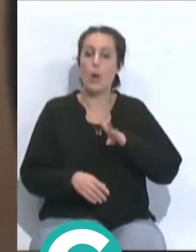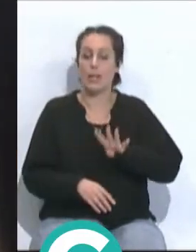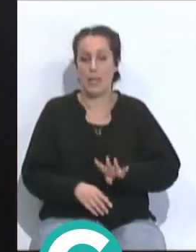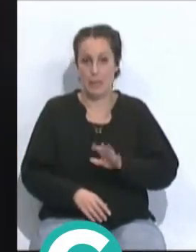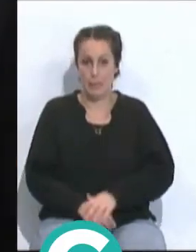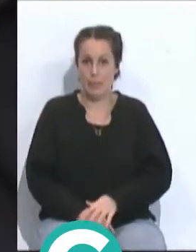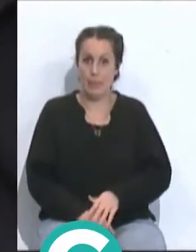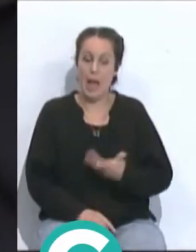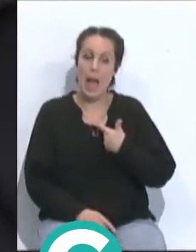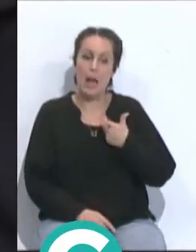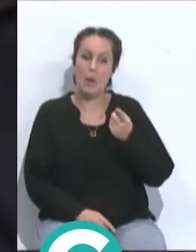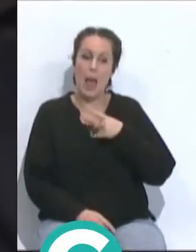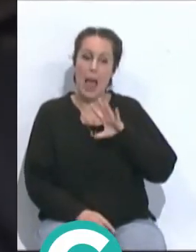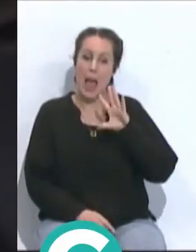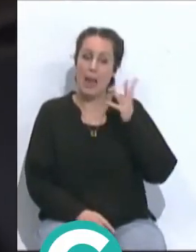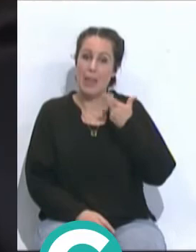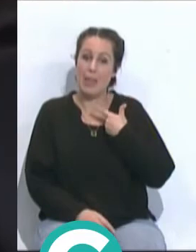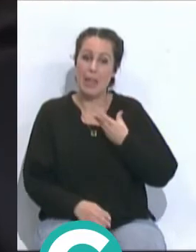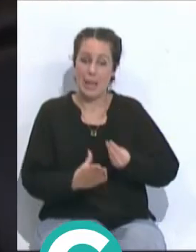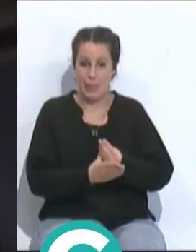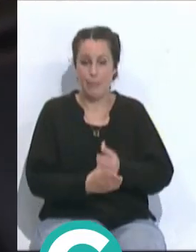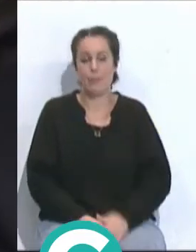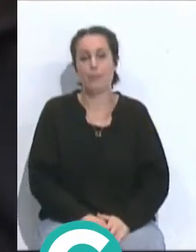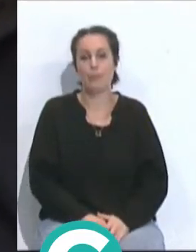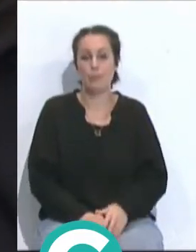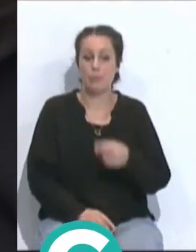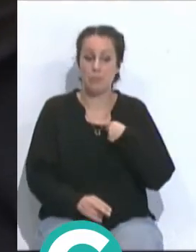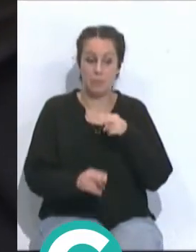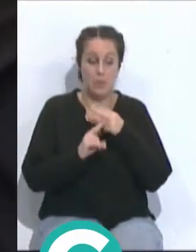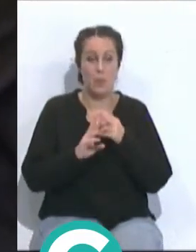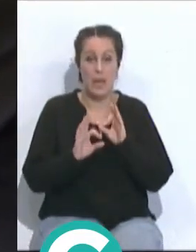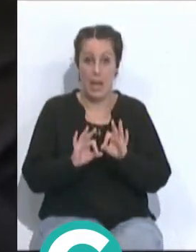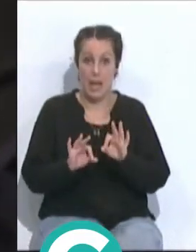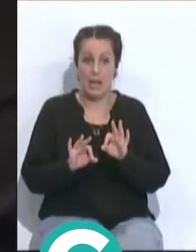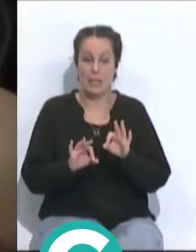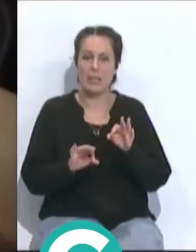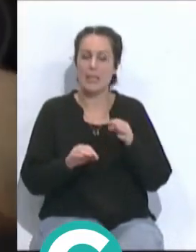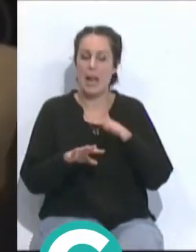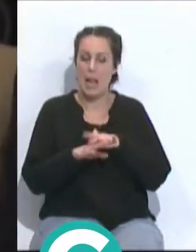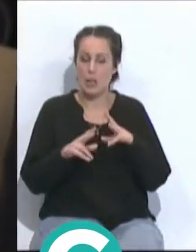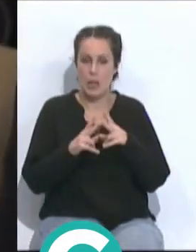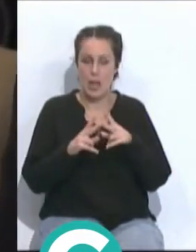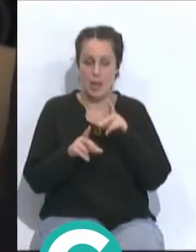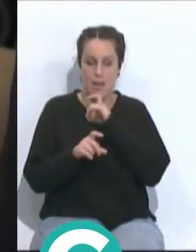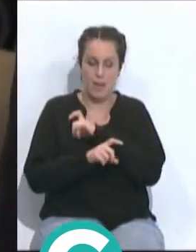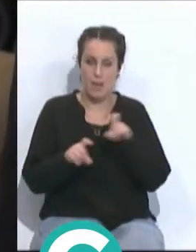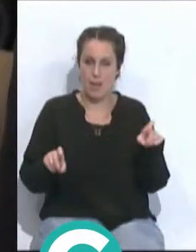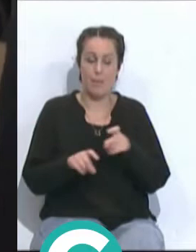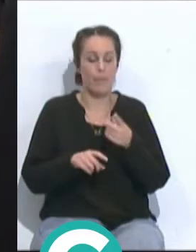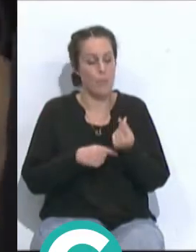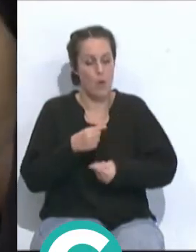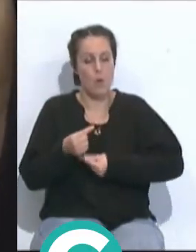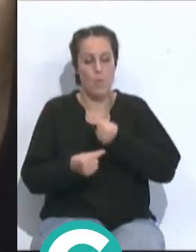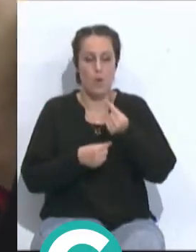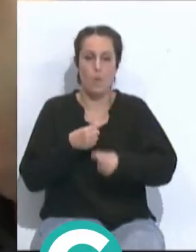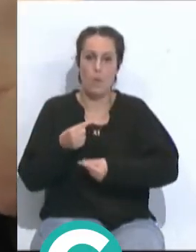A le den que le den. Estoy hablando de memoria, creo que es ese el nombre, lo han anunciado en las redes sociales. Así que, bueno, poquito a poco